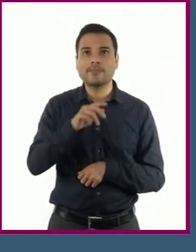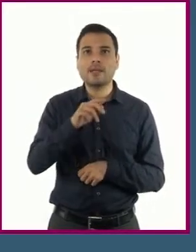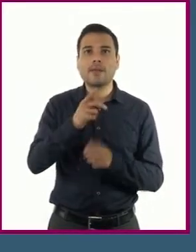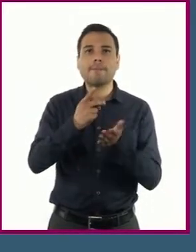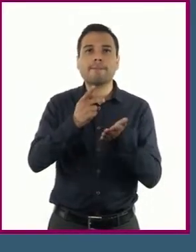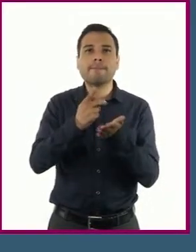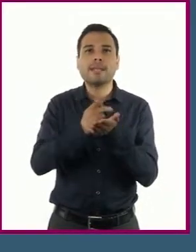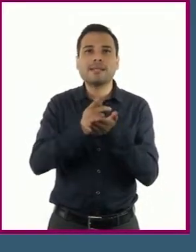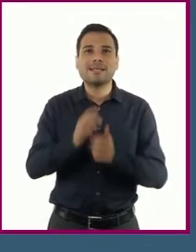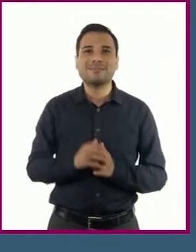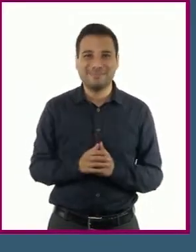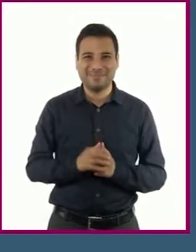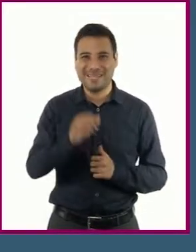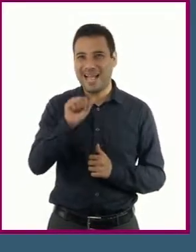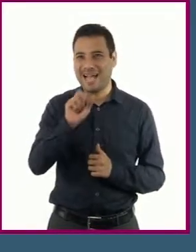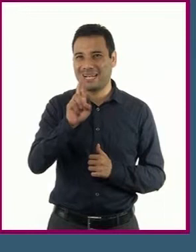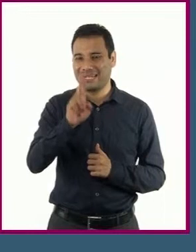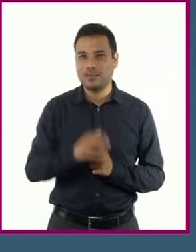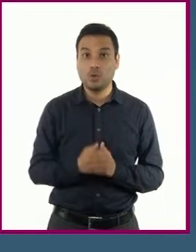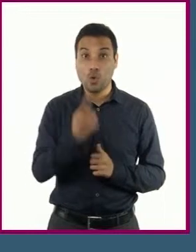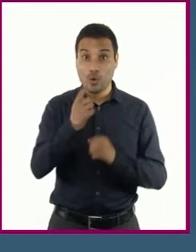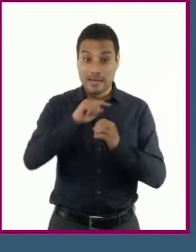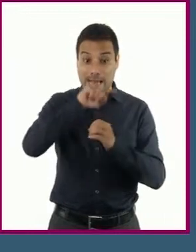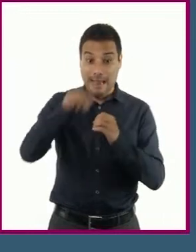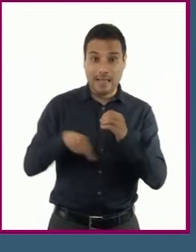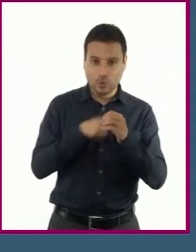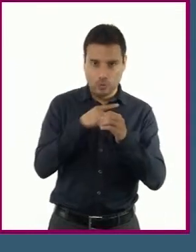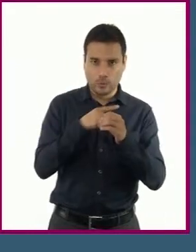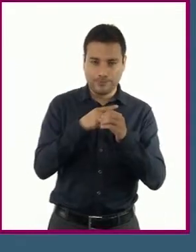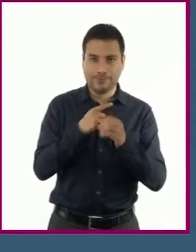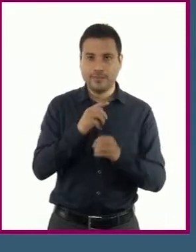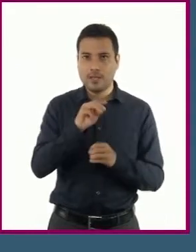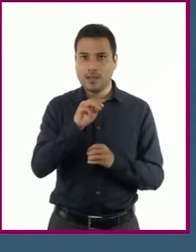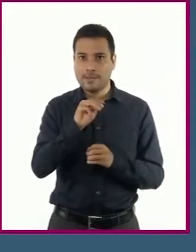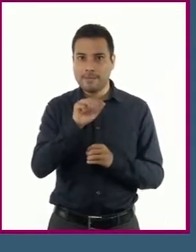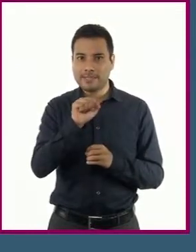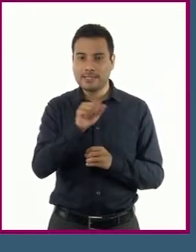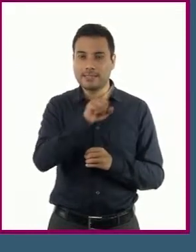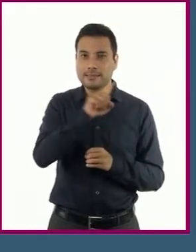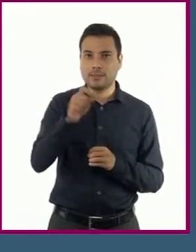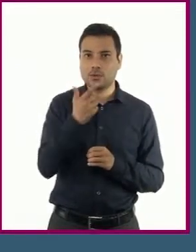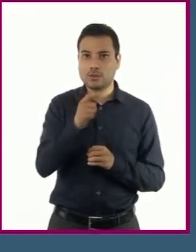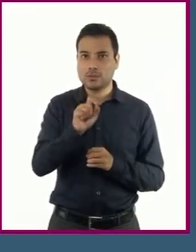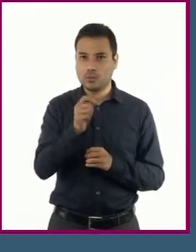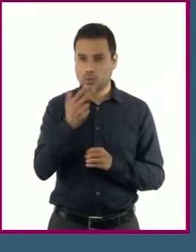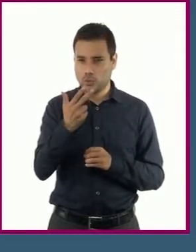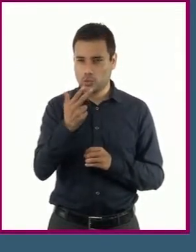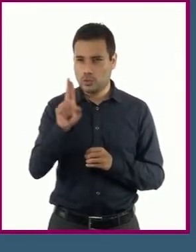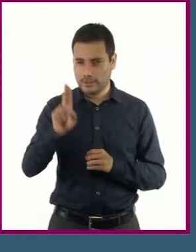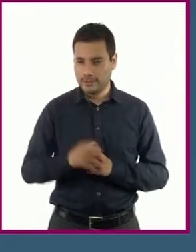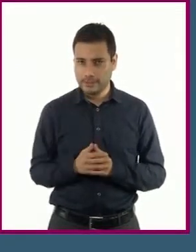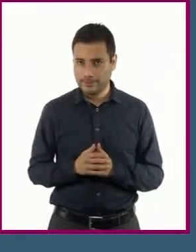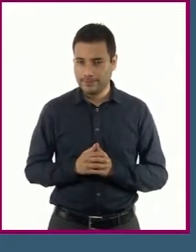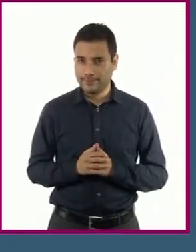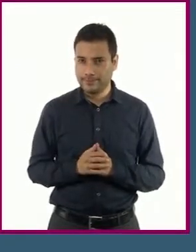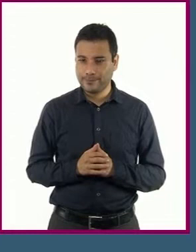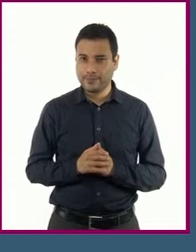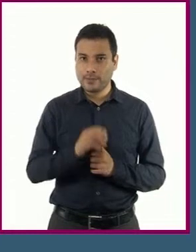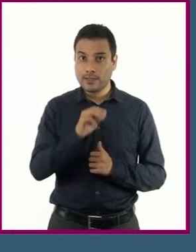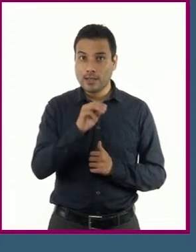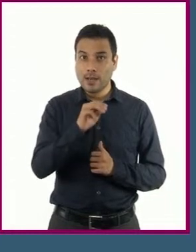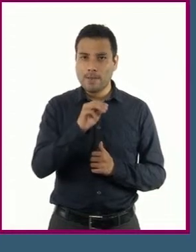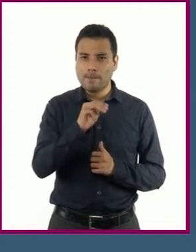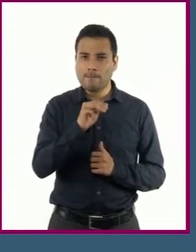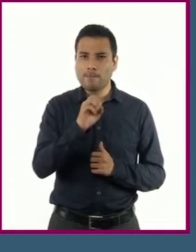atómica. Un átomo de plata tiene una masa de 107.8 unidades, por lo que la masa molar de